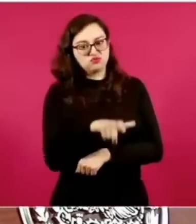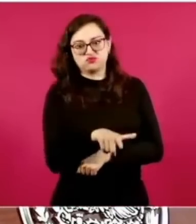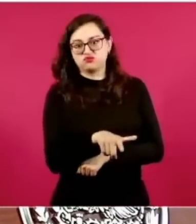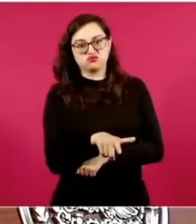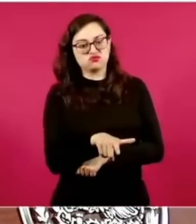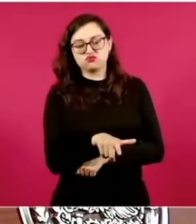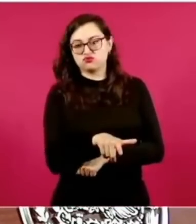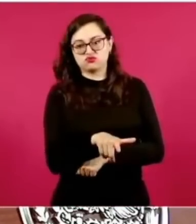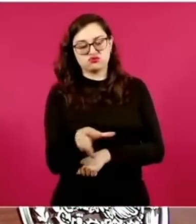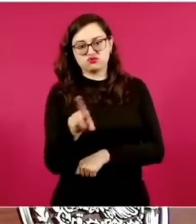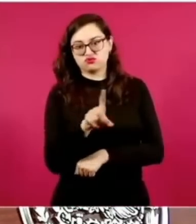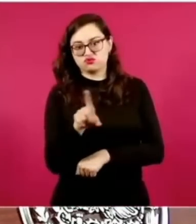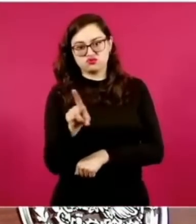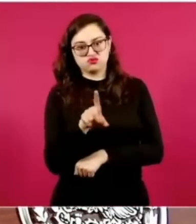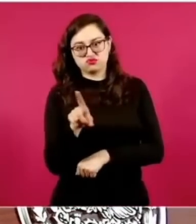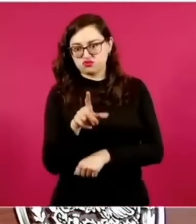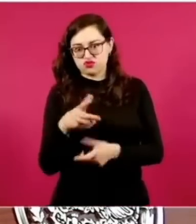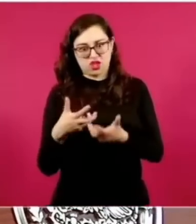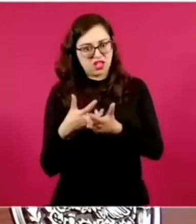que se llevara a cabo